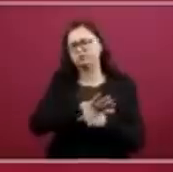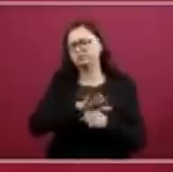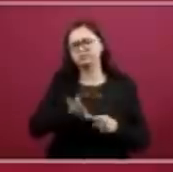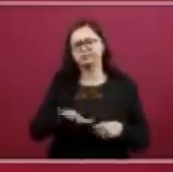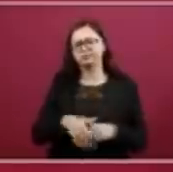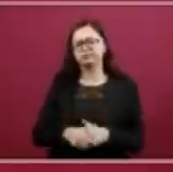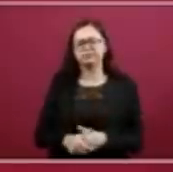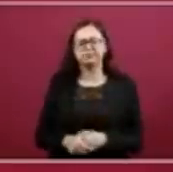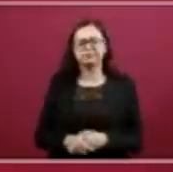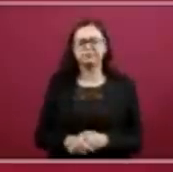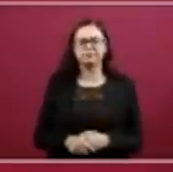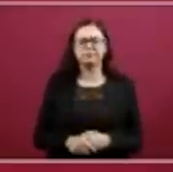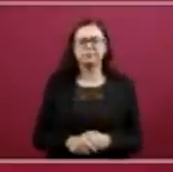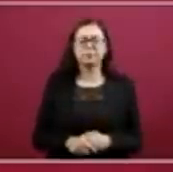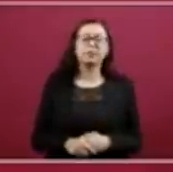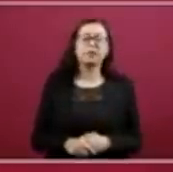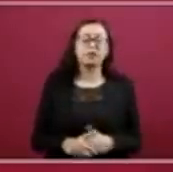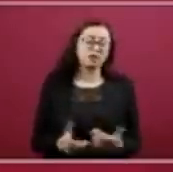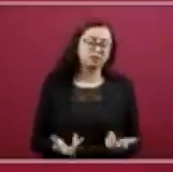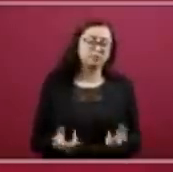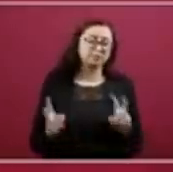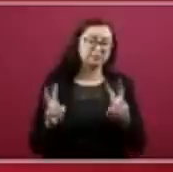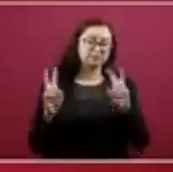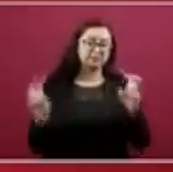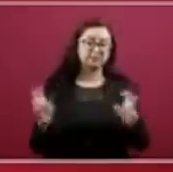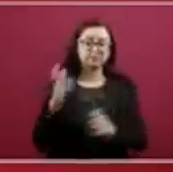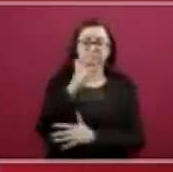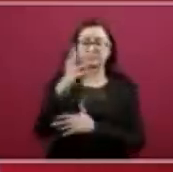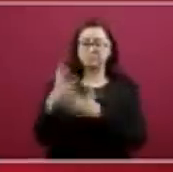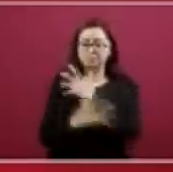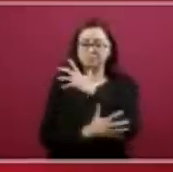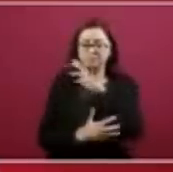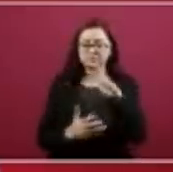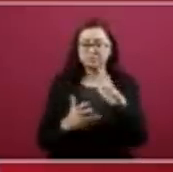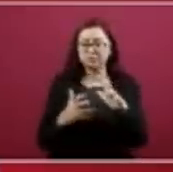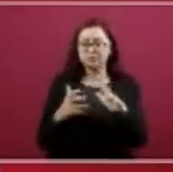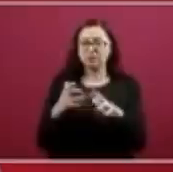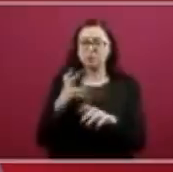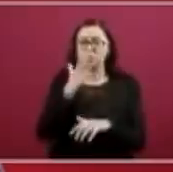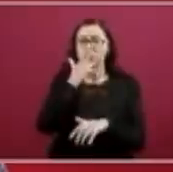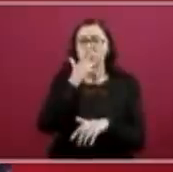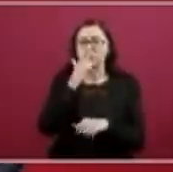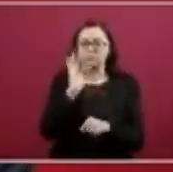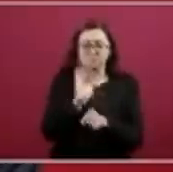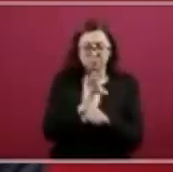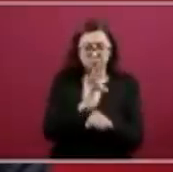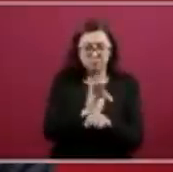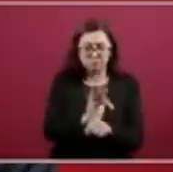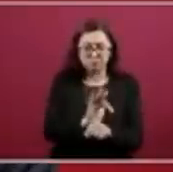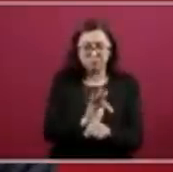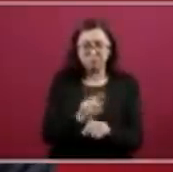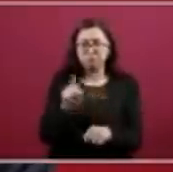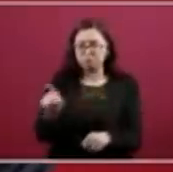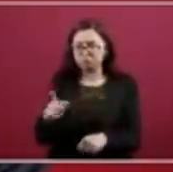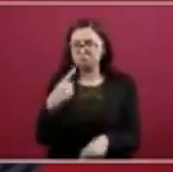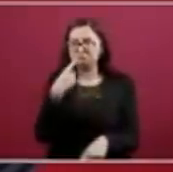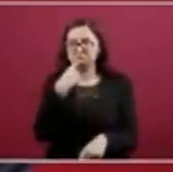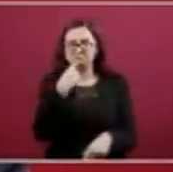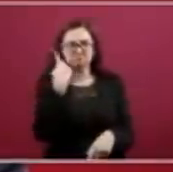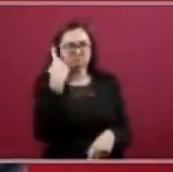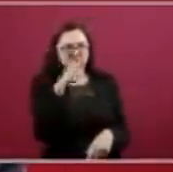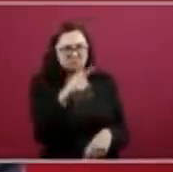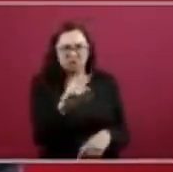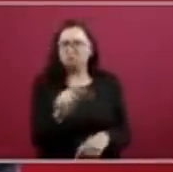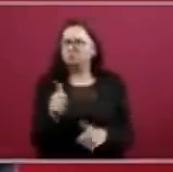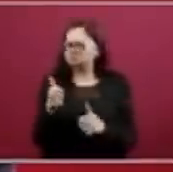áreas naturales protegidas, qué bien que haces esta denuncia,